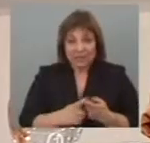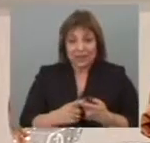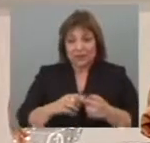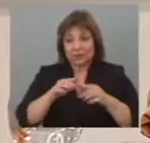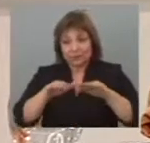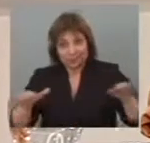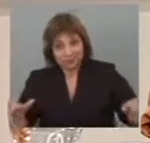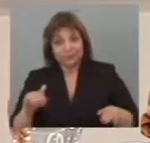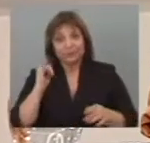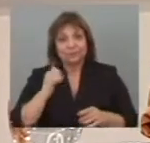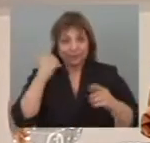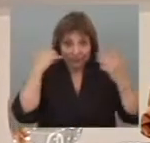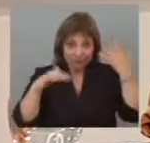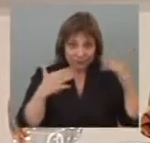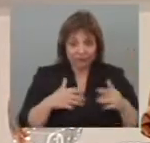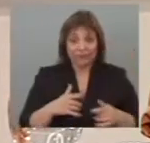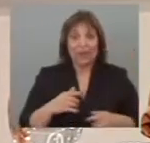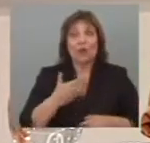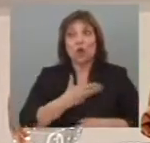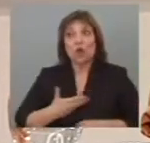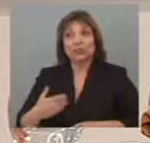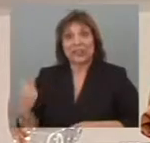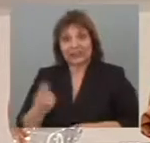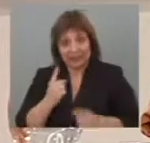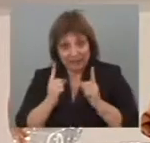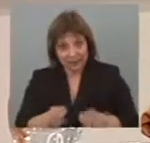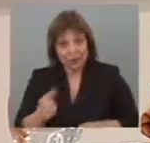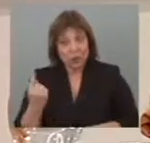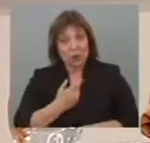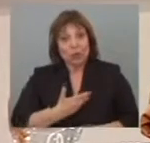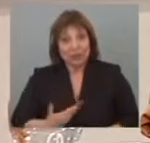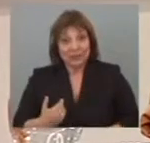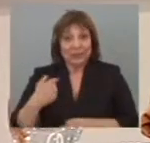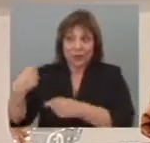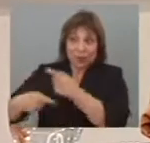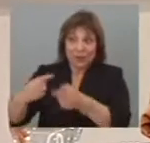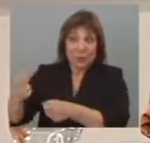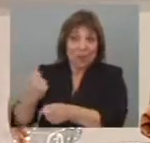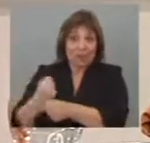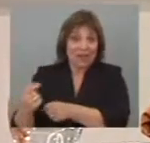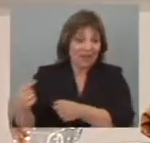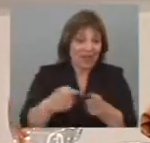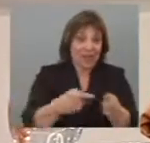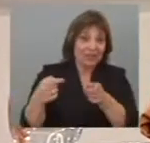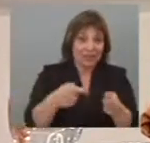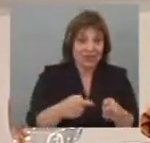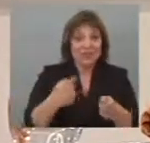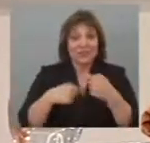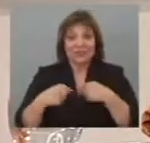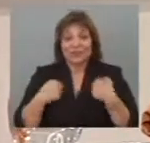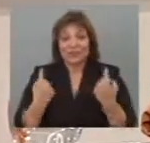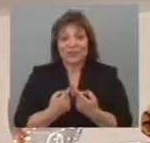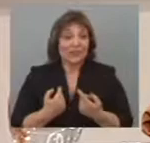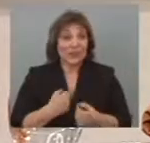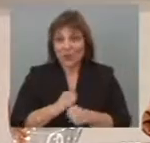chicos y talleres también con los con los docentes, ¿no? Porque los docentes son los que siguen trabajando con ellos. Entonces, nosotras, desgraciadamente, no